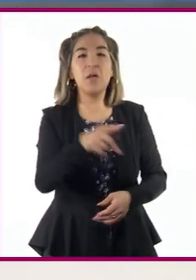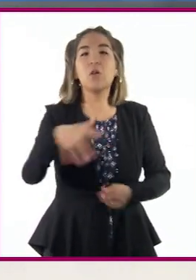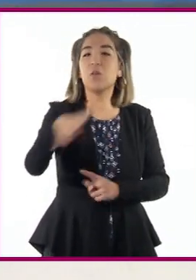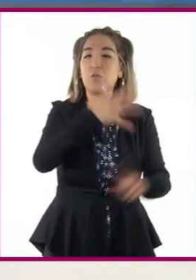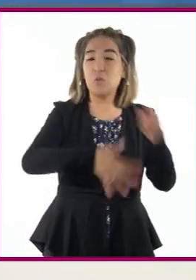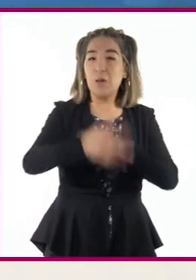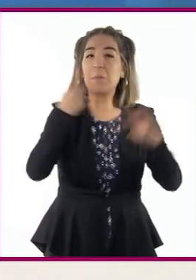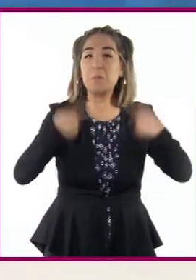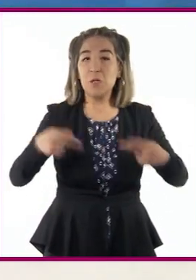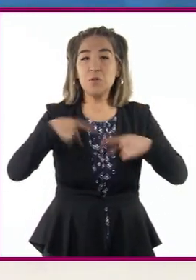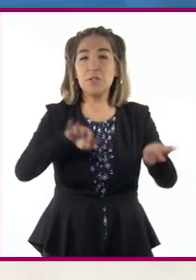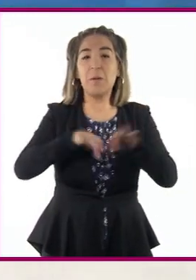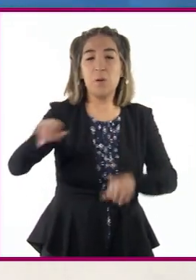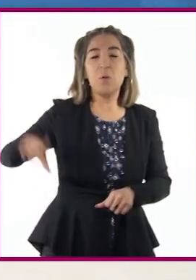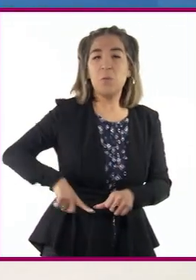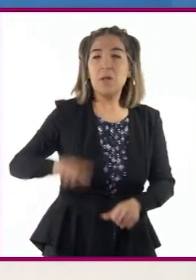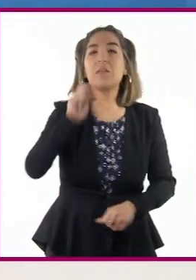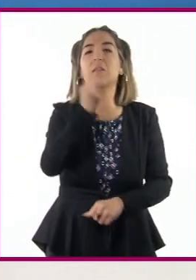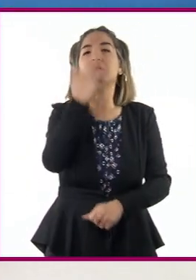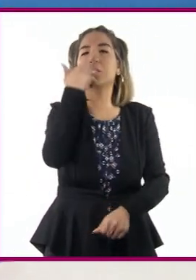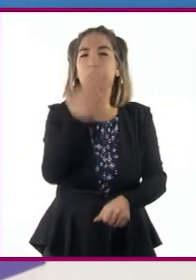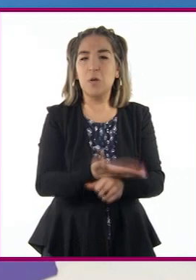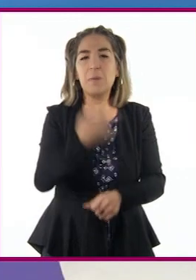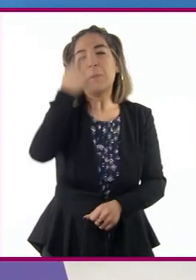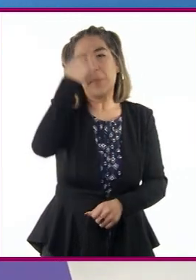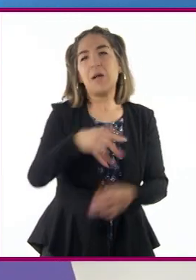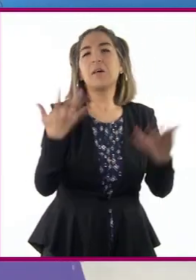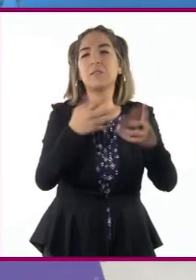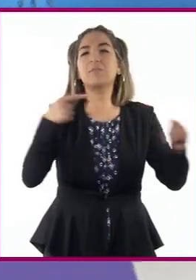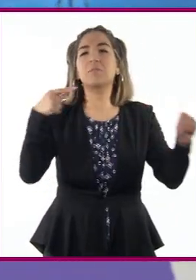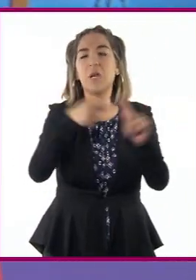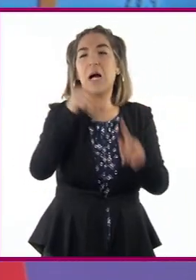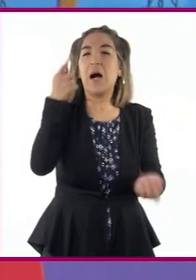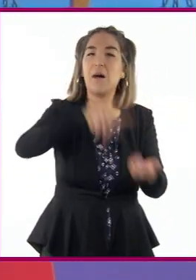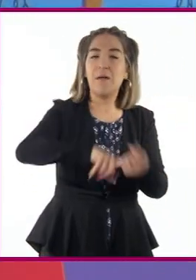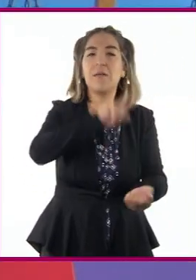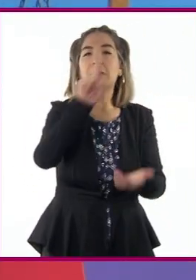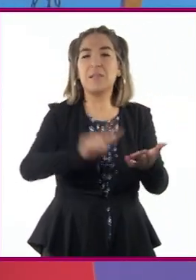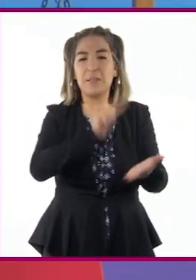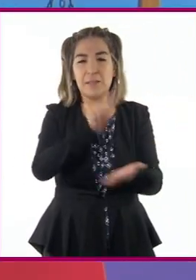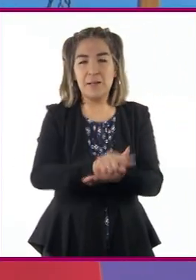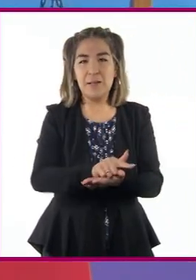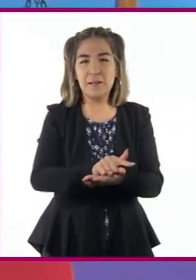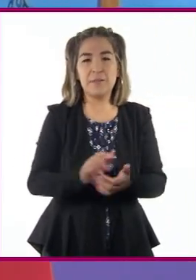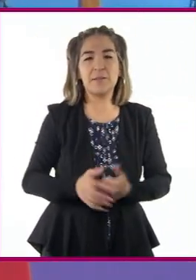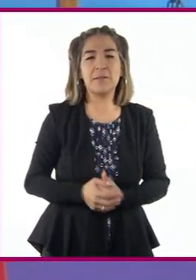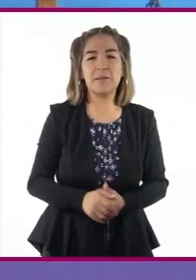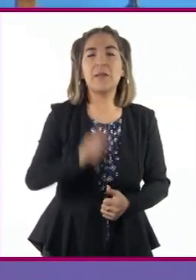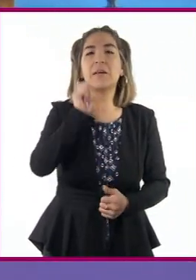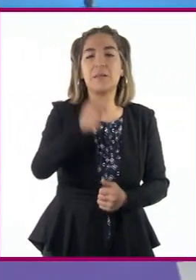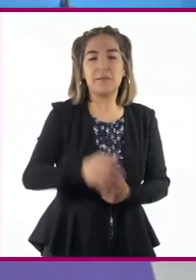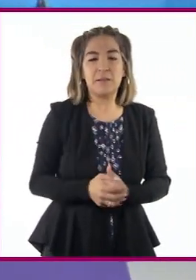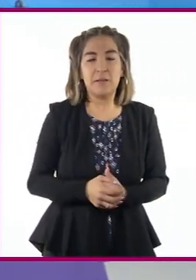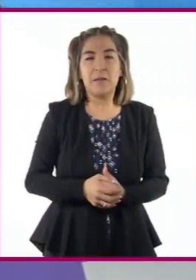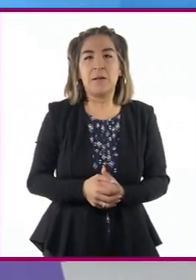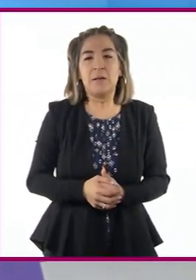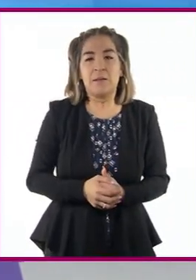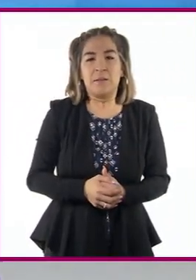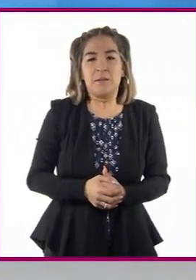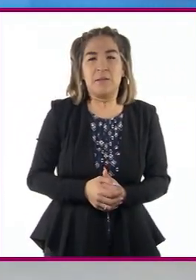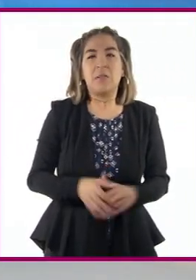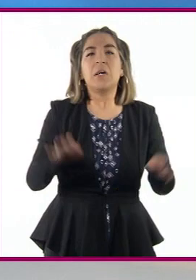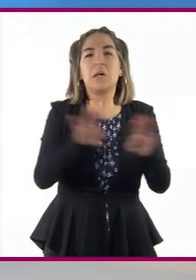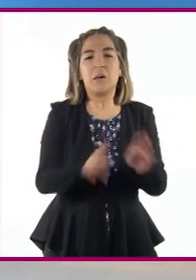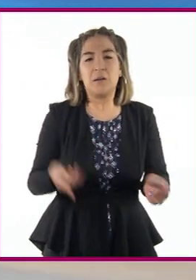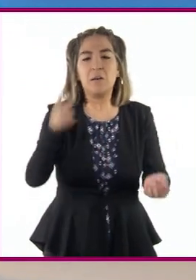los servidores públicos tienen responsabilidades establecidas en la ley. Entre ellas están rendir cuentas y cuidar